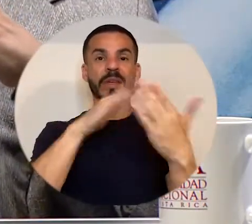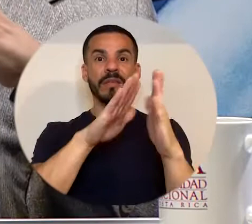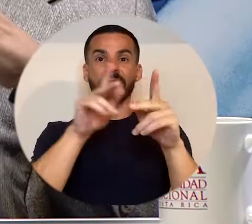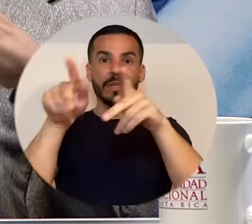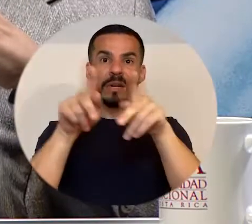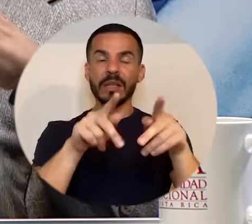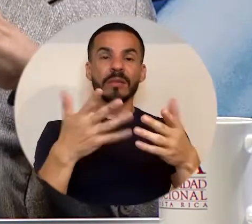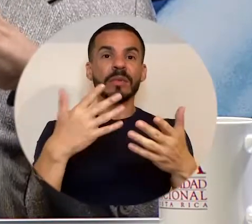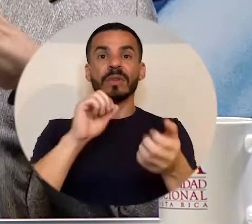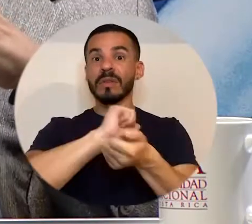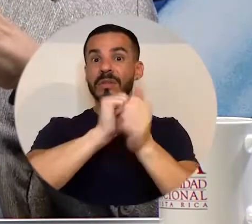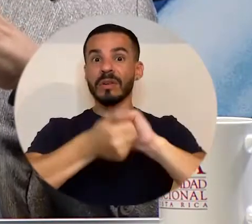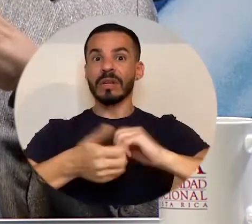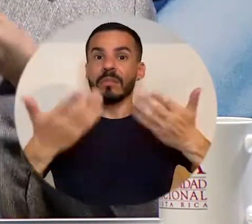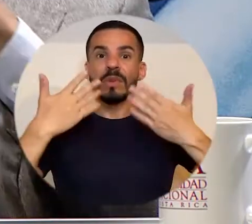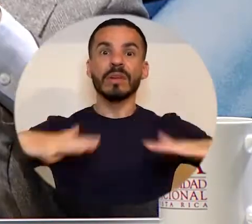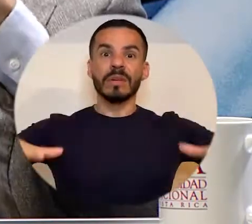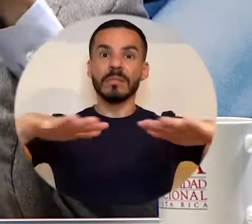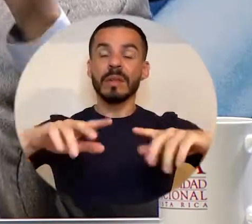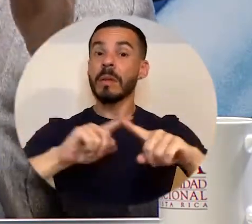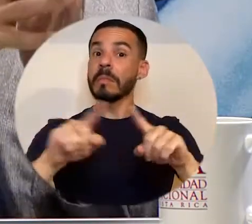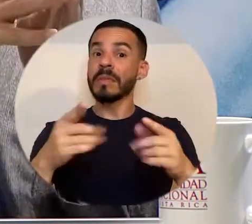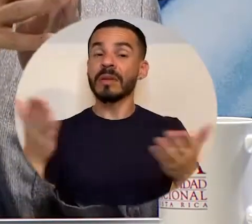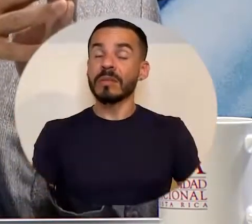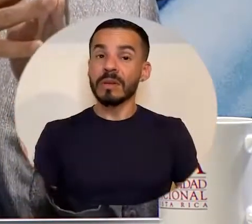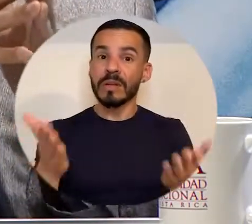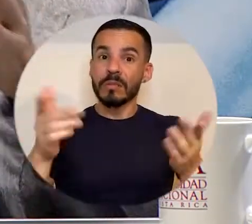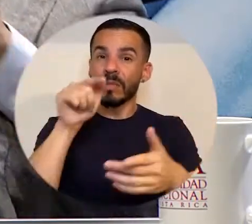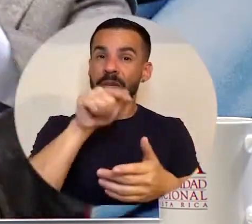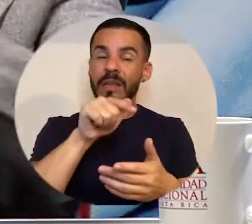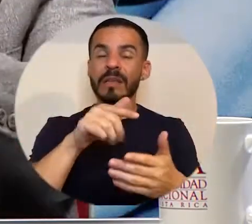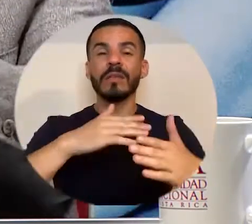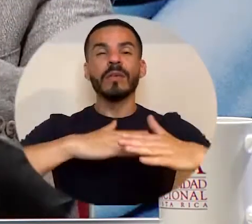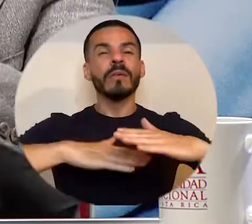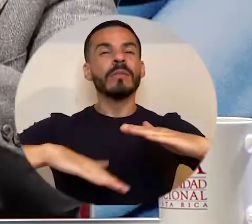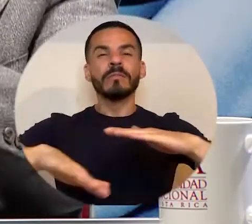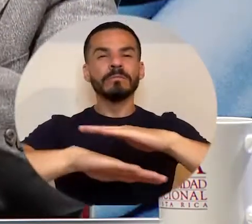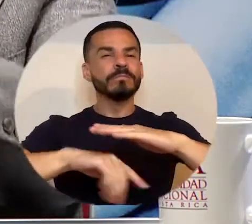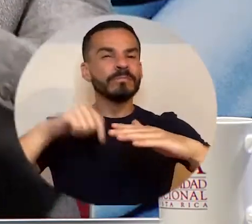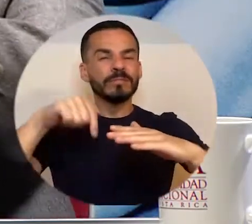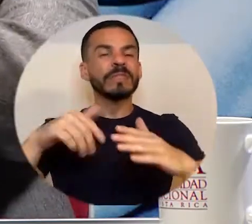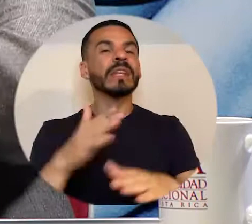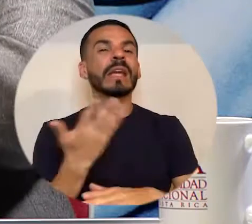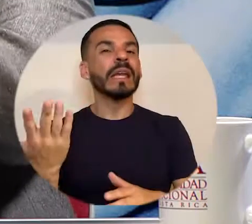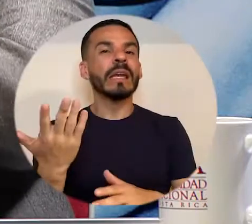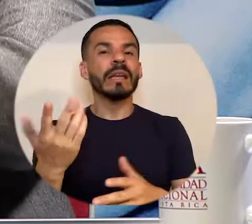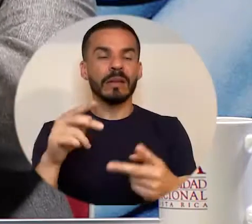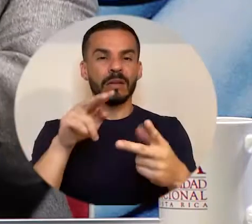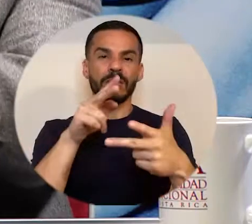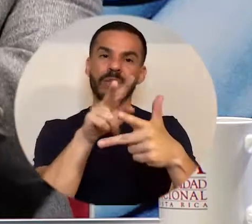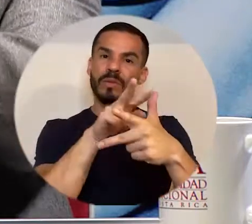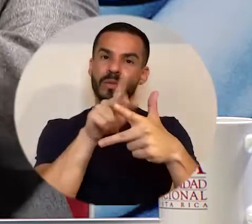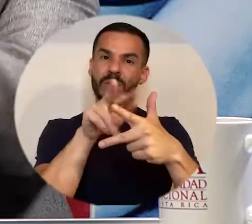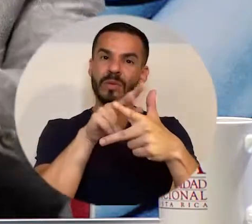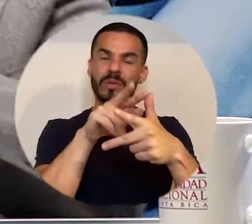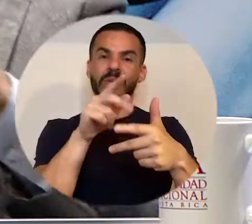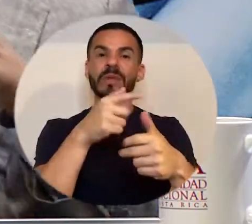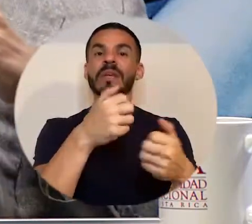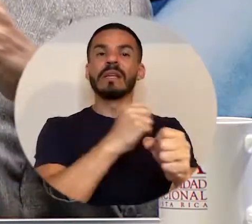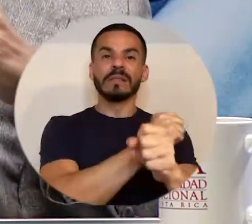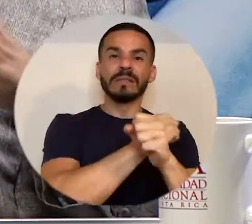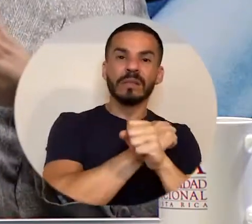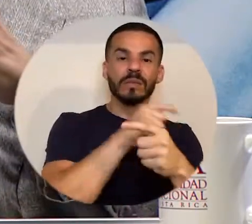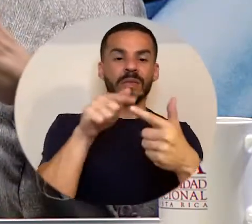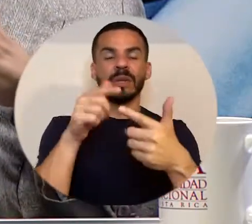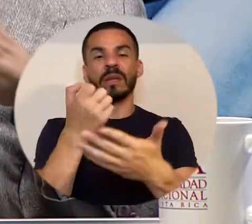humanidad con el cambio climático, pero lo que impulsa eso es fundamentalmente los dos primeros ejes, la seguridad